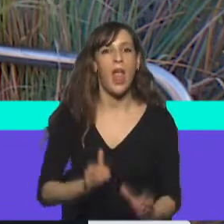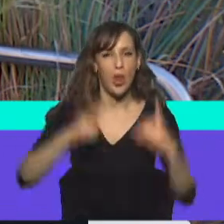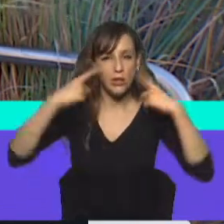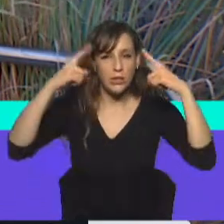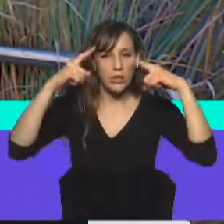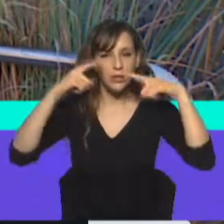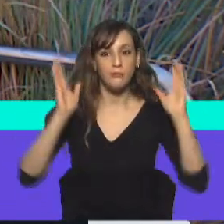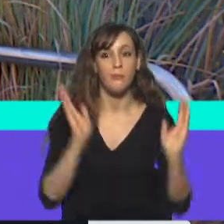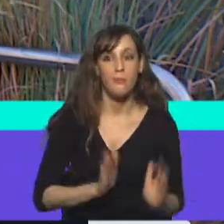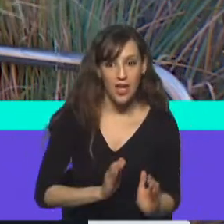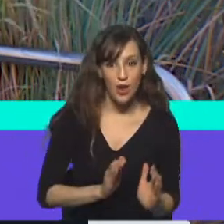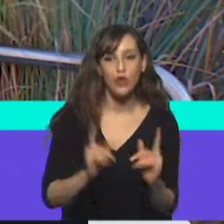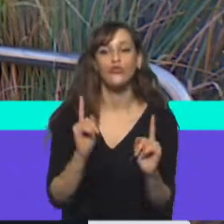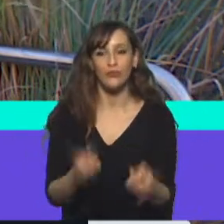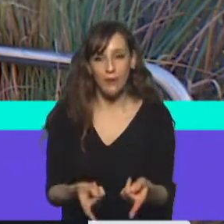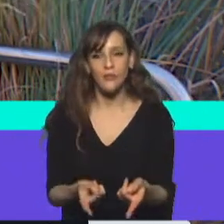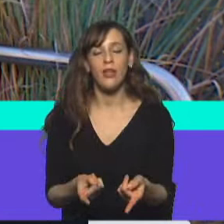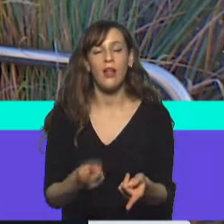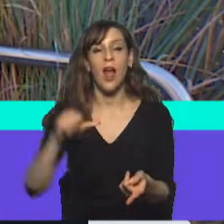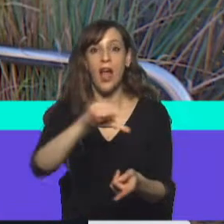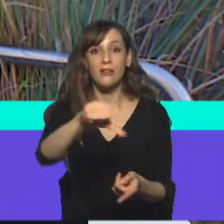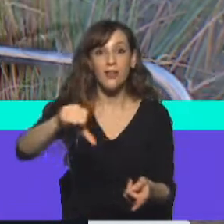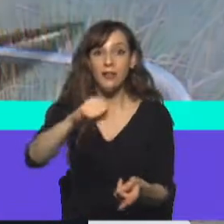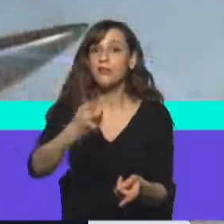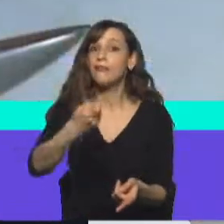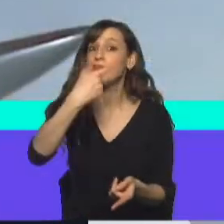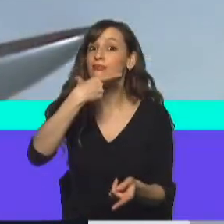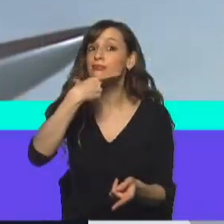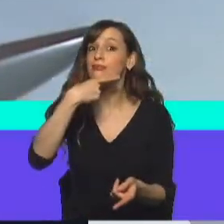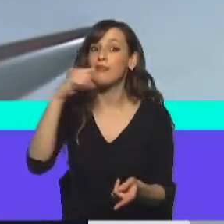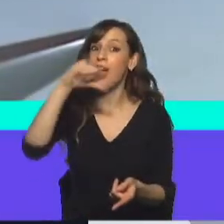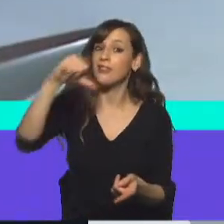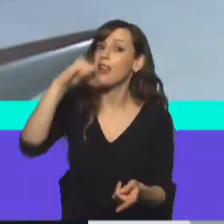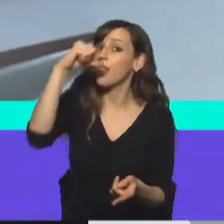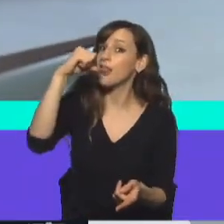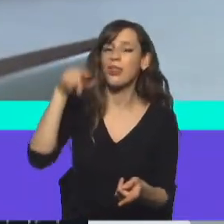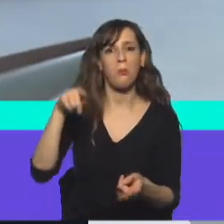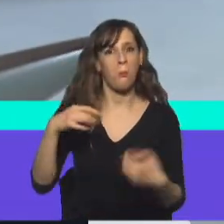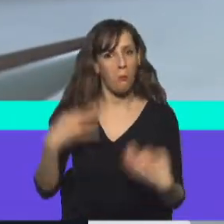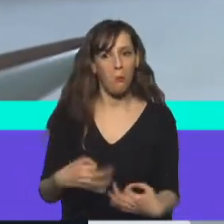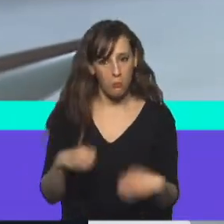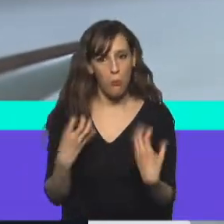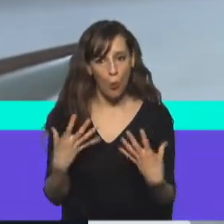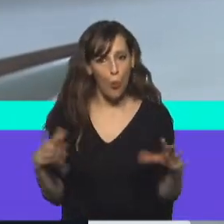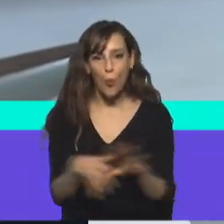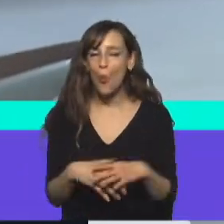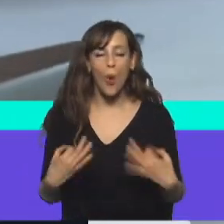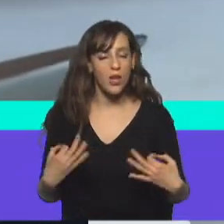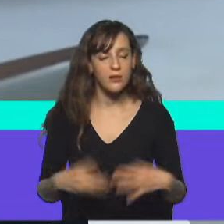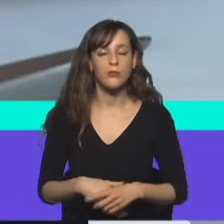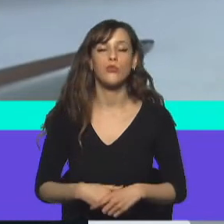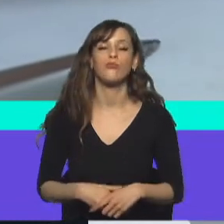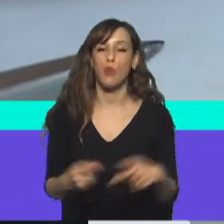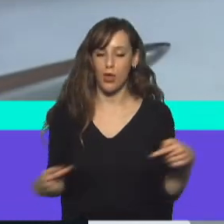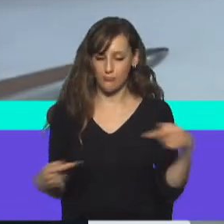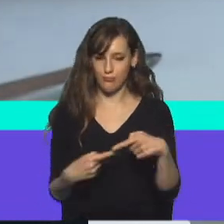seguridad y la tolerabilidad en términos de los efectos adversos, y esto es fundamental. Los estudios realizados durante los